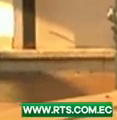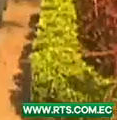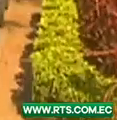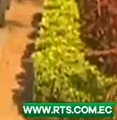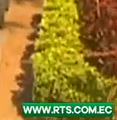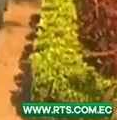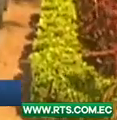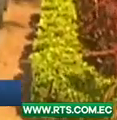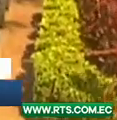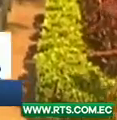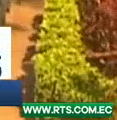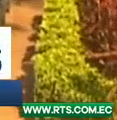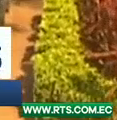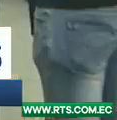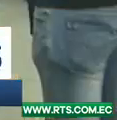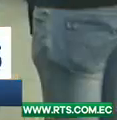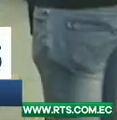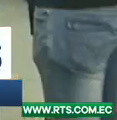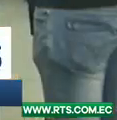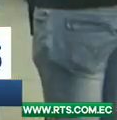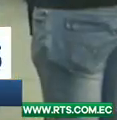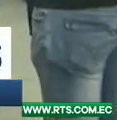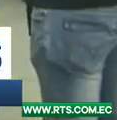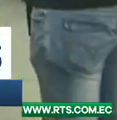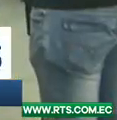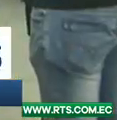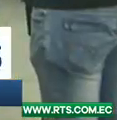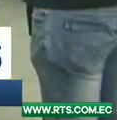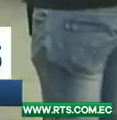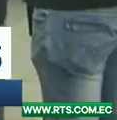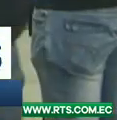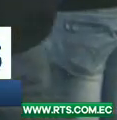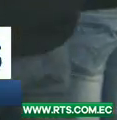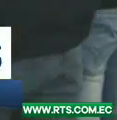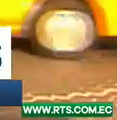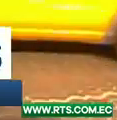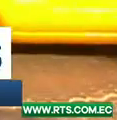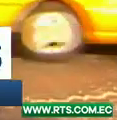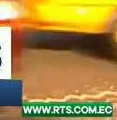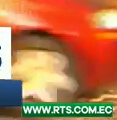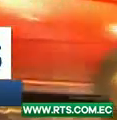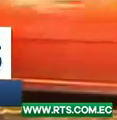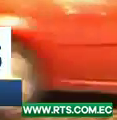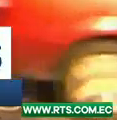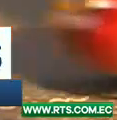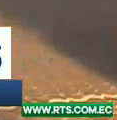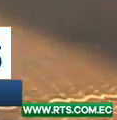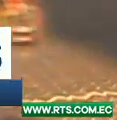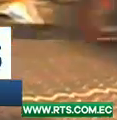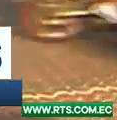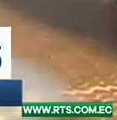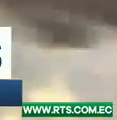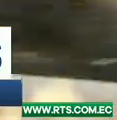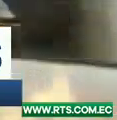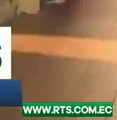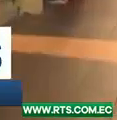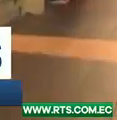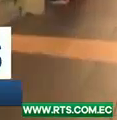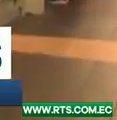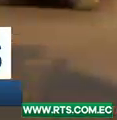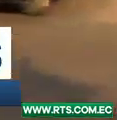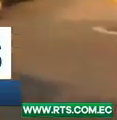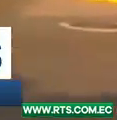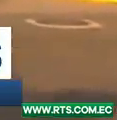tres delincuentes a bordo de una moto robaron 50.000 dólares de un colegio tras la alerta se inició una persecución los asaltantes